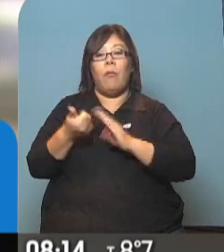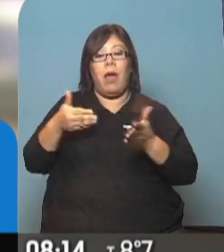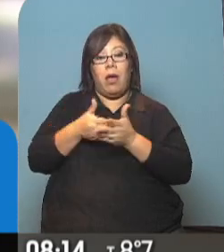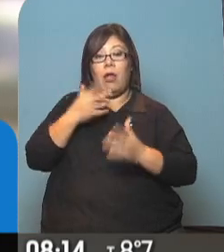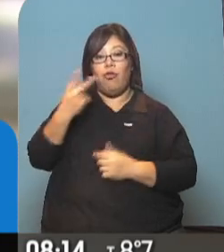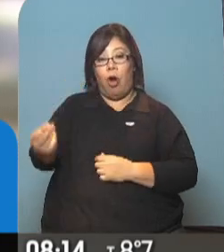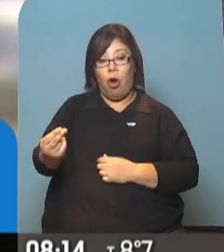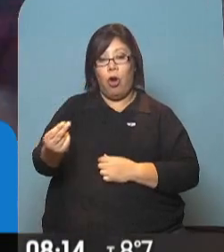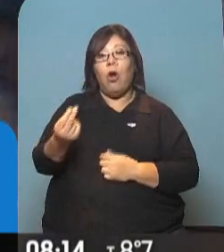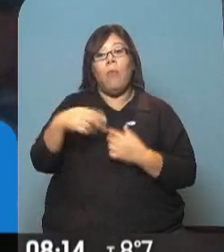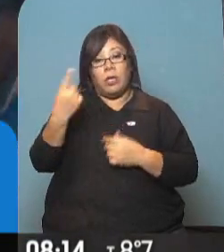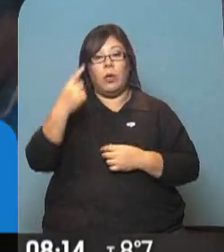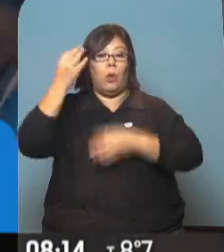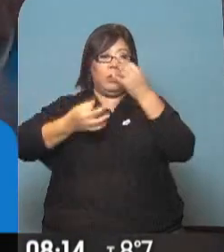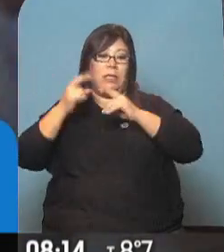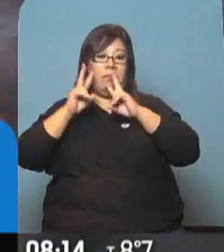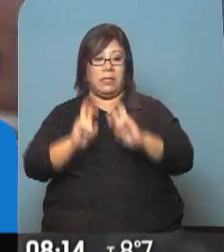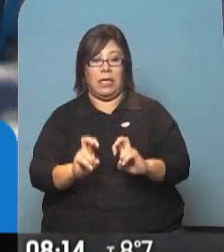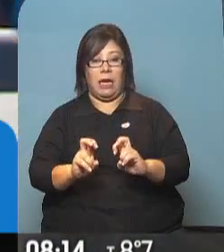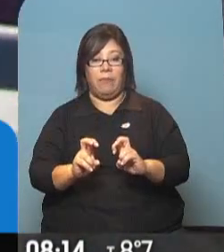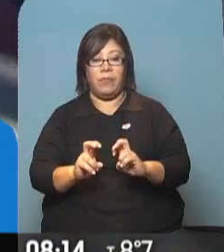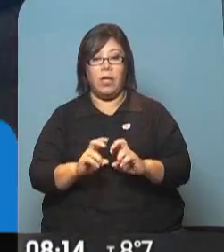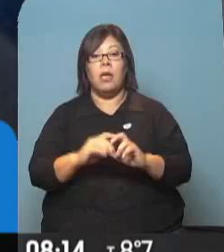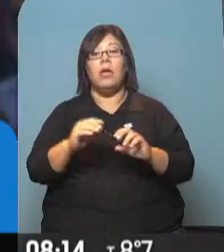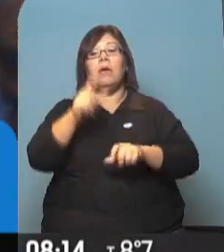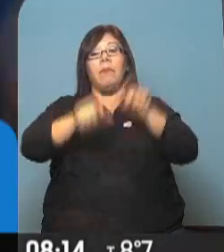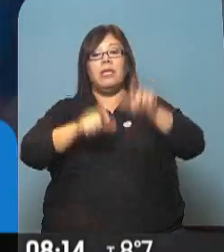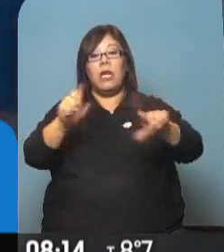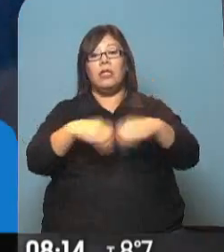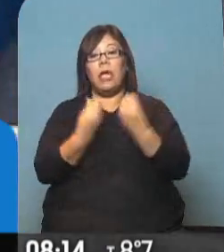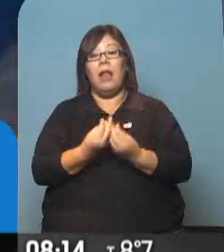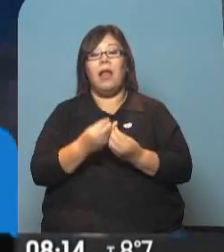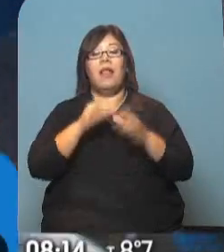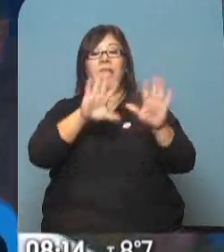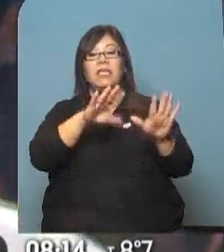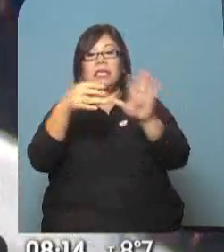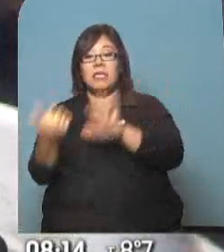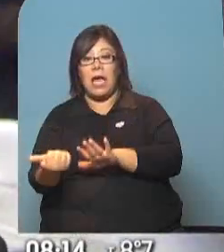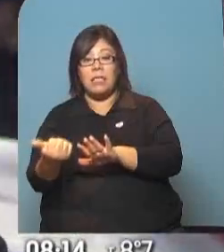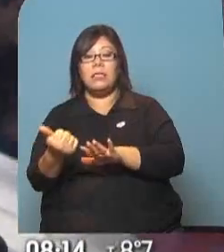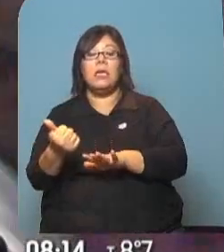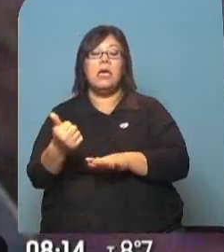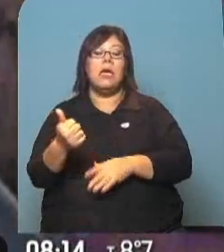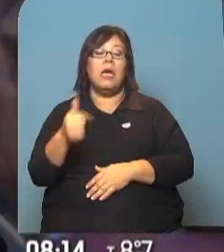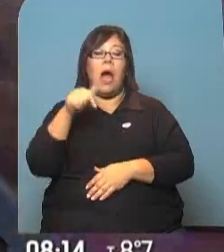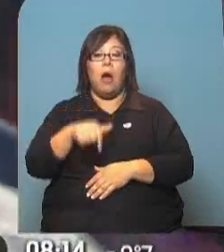son los que se están investigando en la justicia y se han puesto estos 16 detenidos a disposición de los jueces y los fiscales de la ciudad.